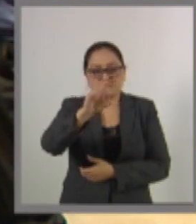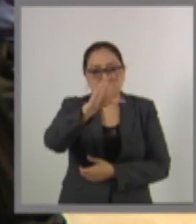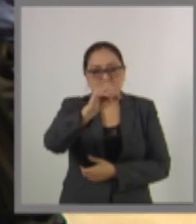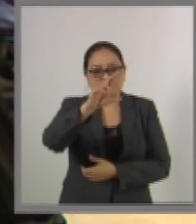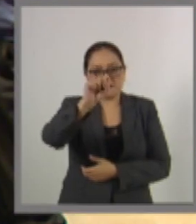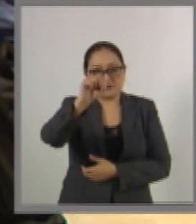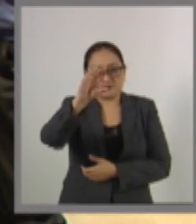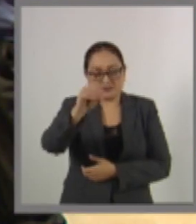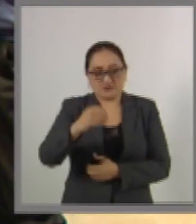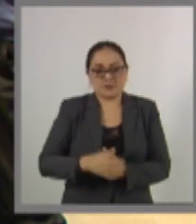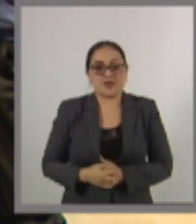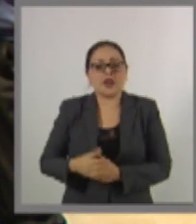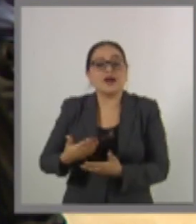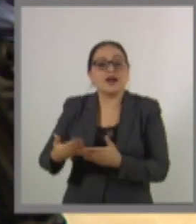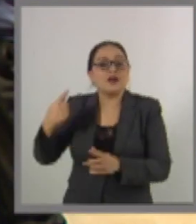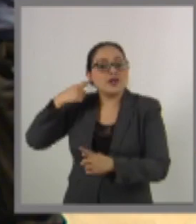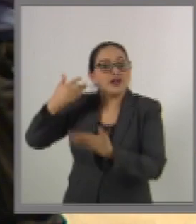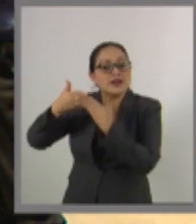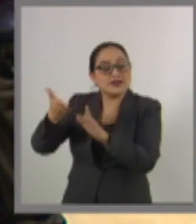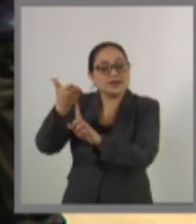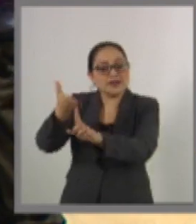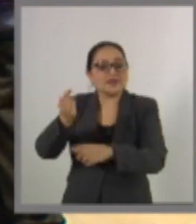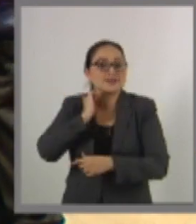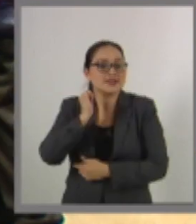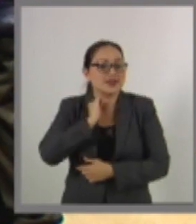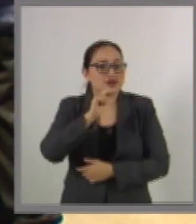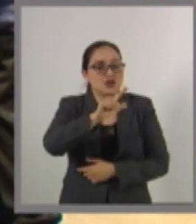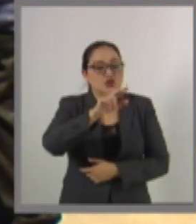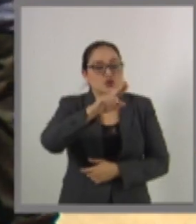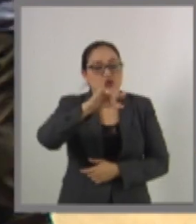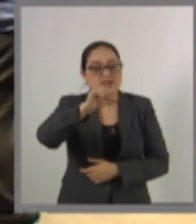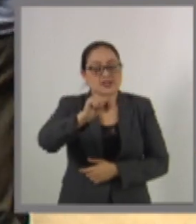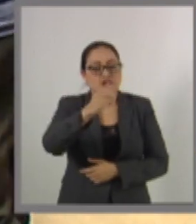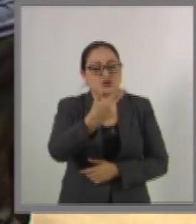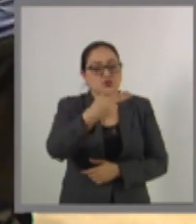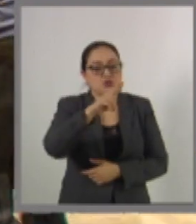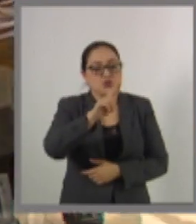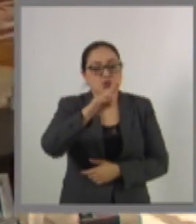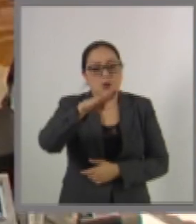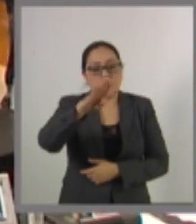Tiene el uso sonido en el escaño del senador Luis Humberto Fernández.